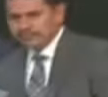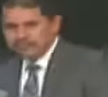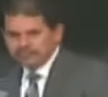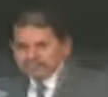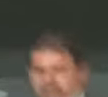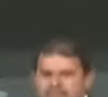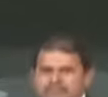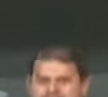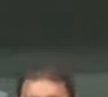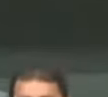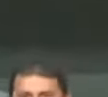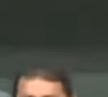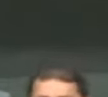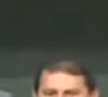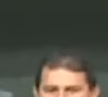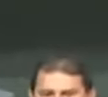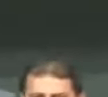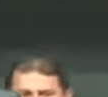celebrar.